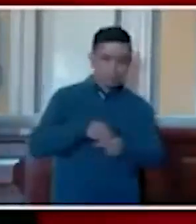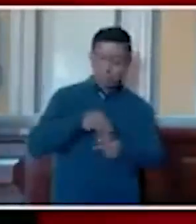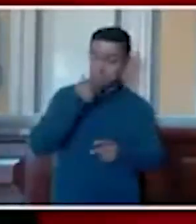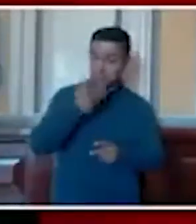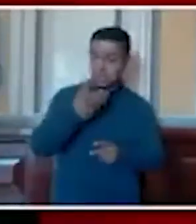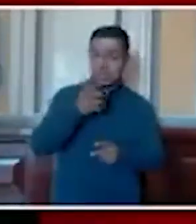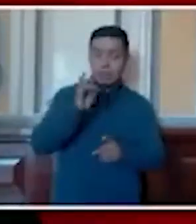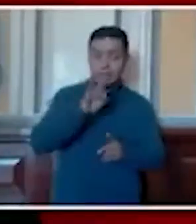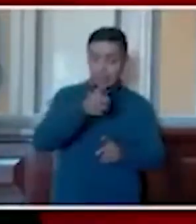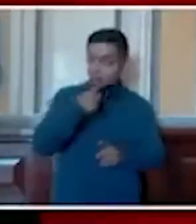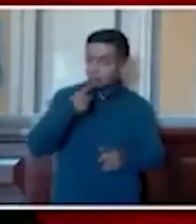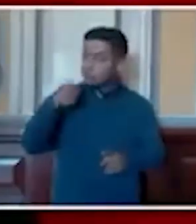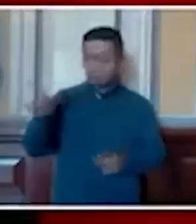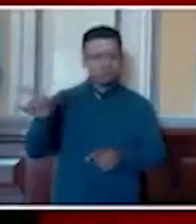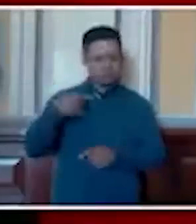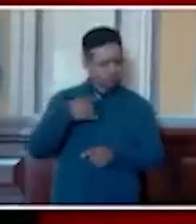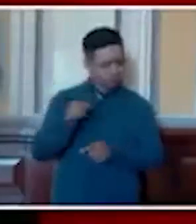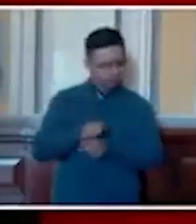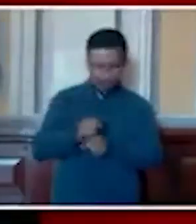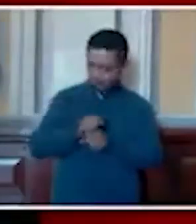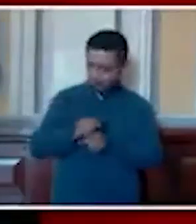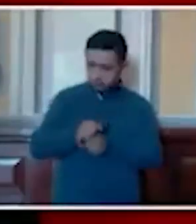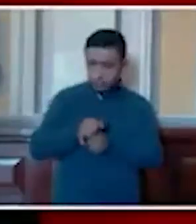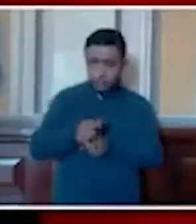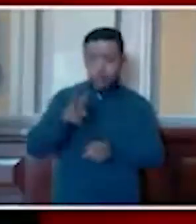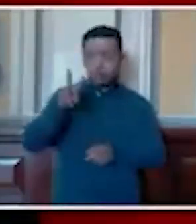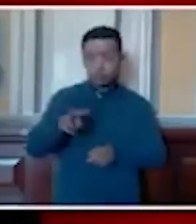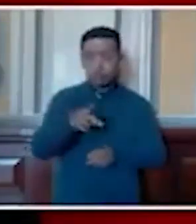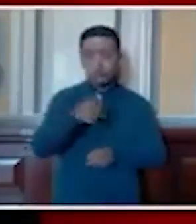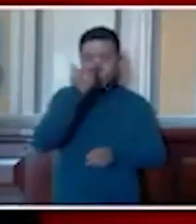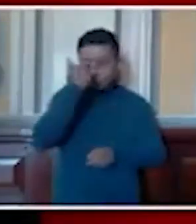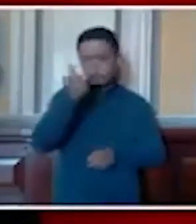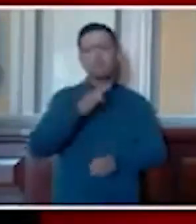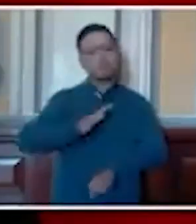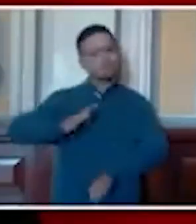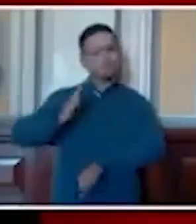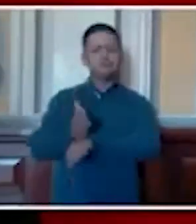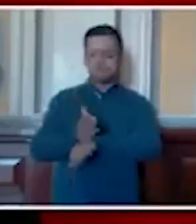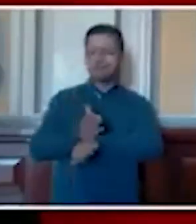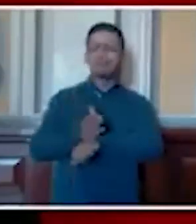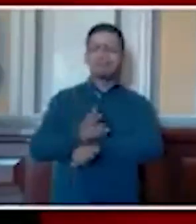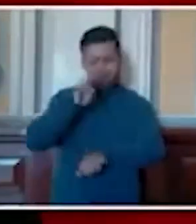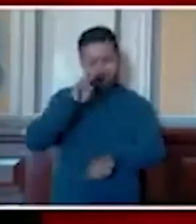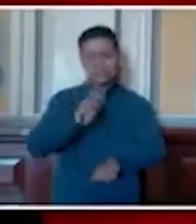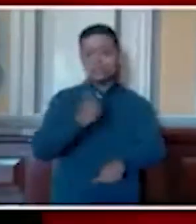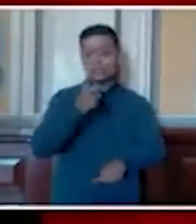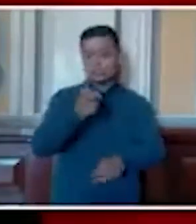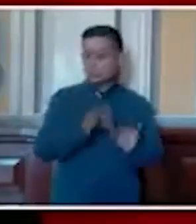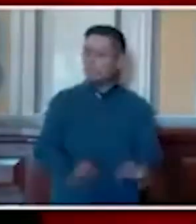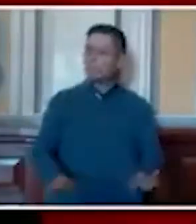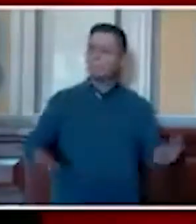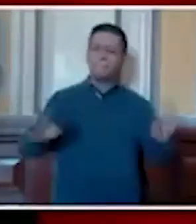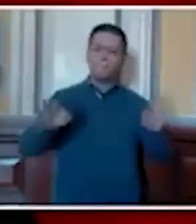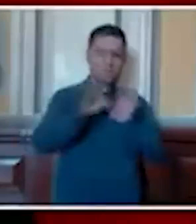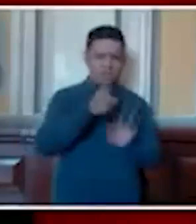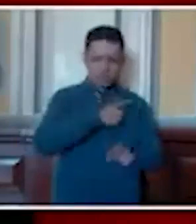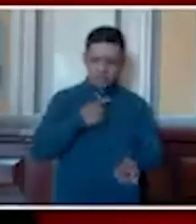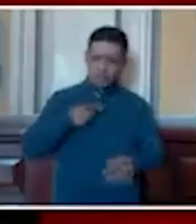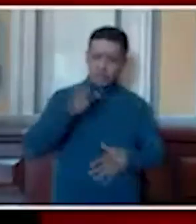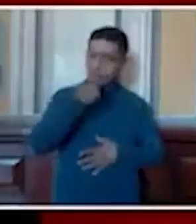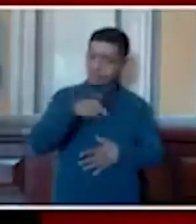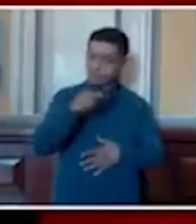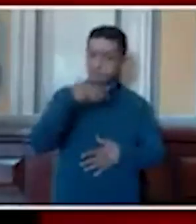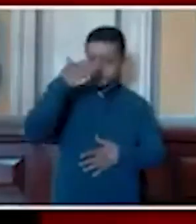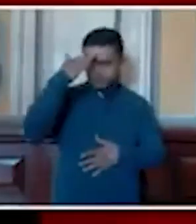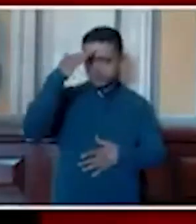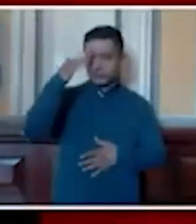Investigamos y, si es necesario, sancionamos. Y creo que esto es importante que la ciudadanía lo sepa, porque